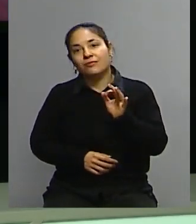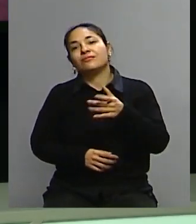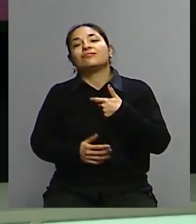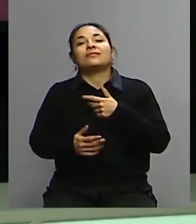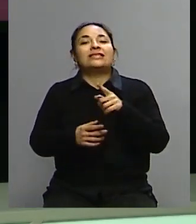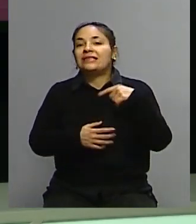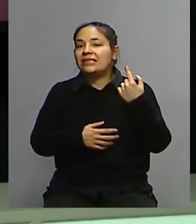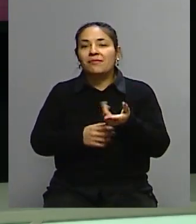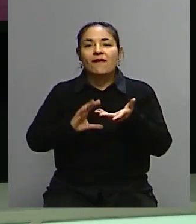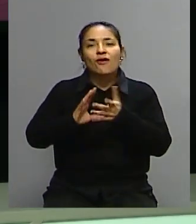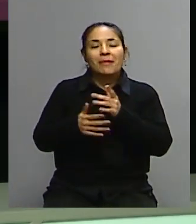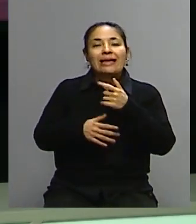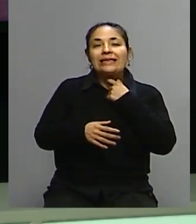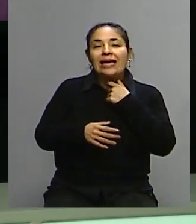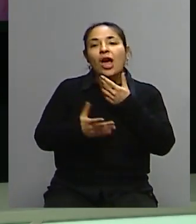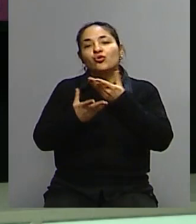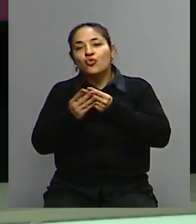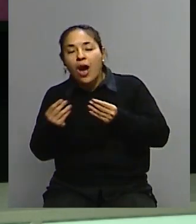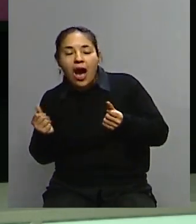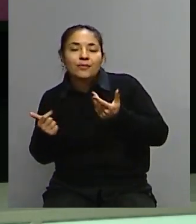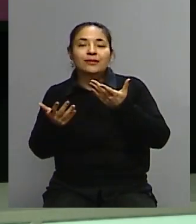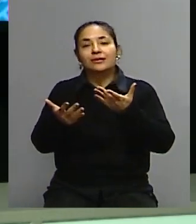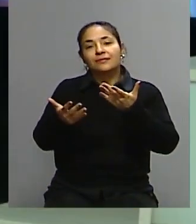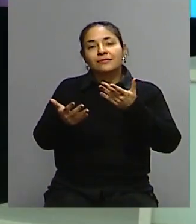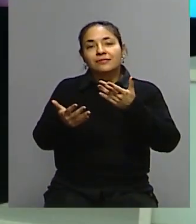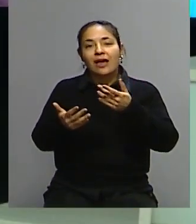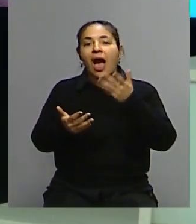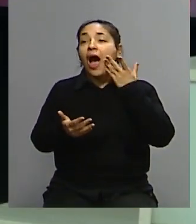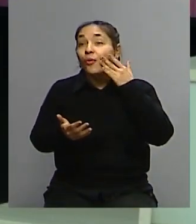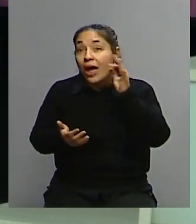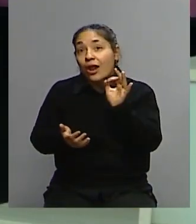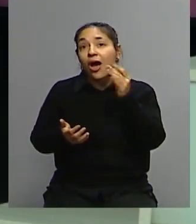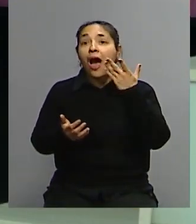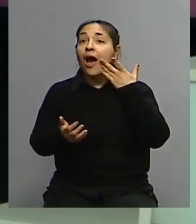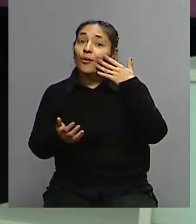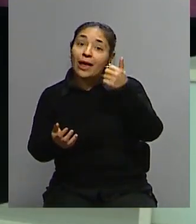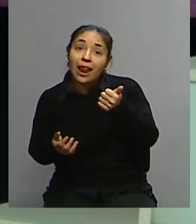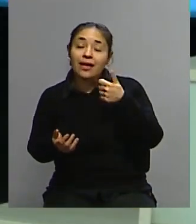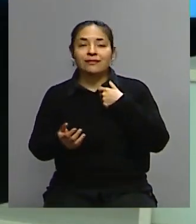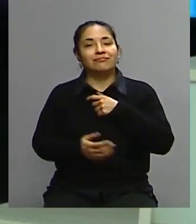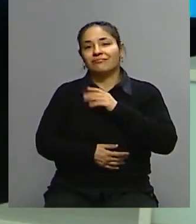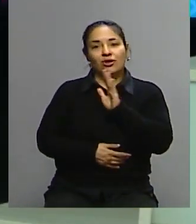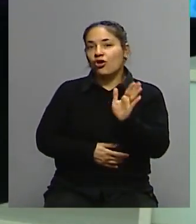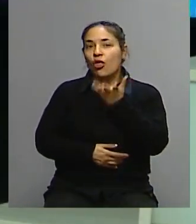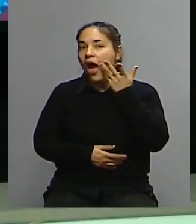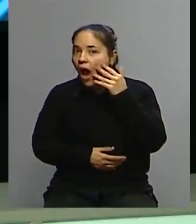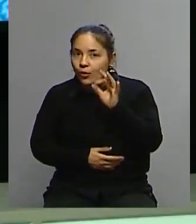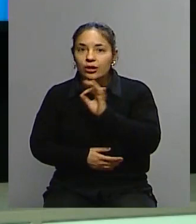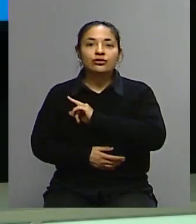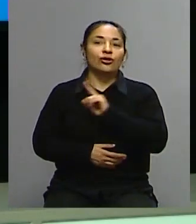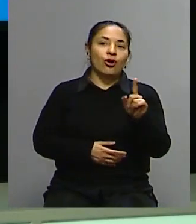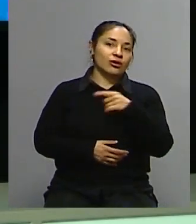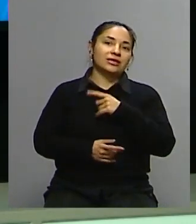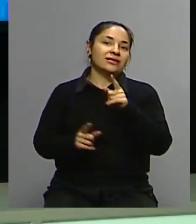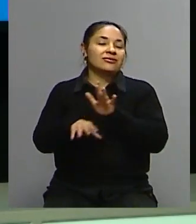de tratarlos tal vez amablemente, se les dice abuelitos o abuelitas y no todos están en esa condición, además. No todos son abuelos o abuelas, eso es un